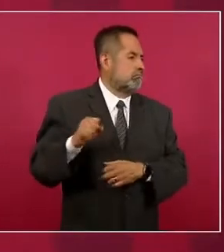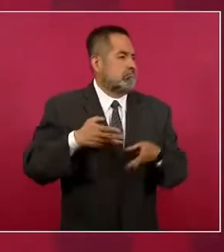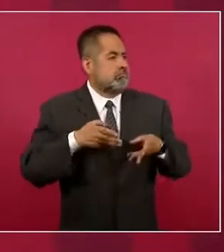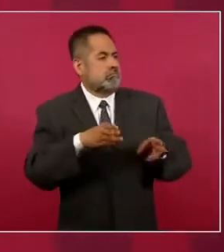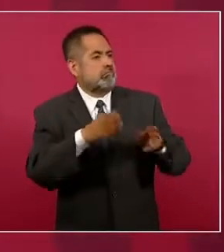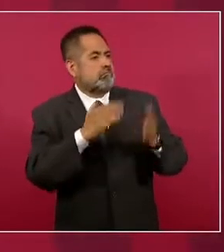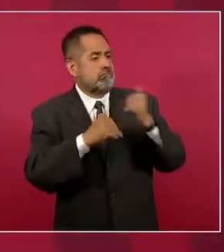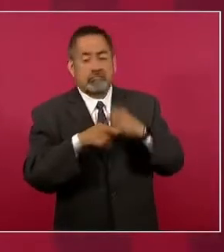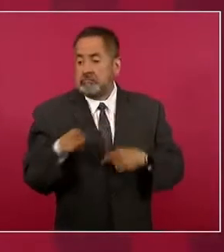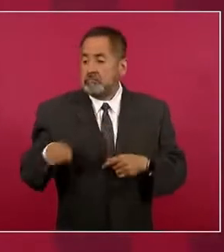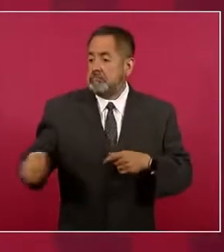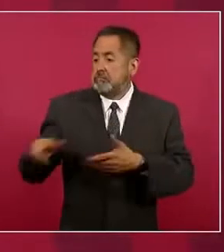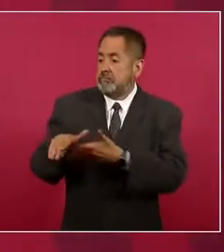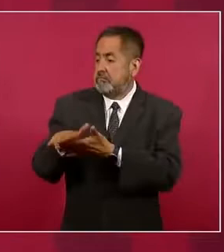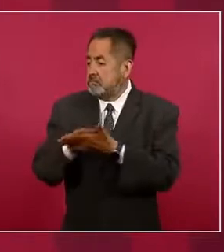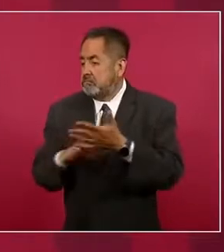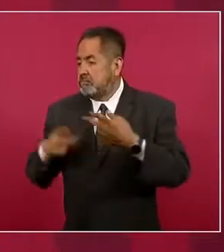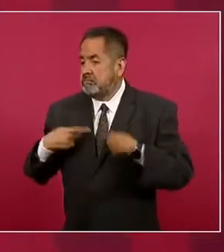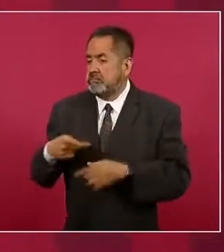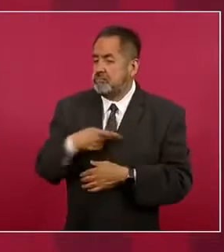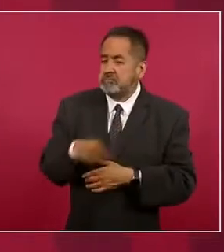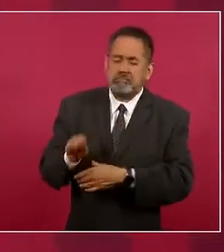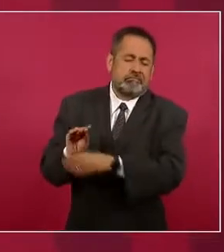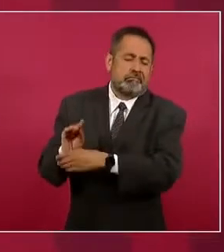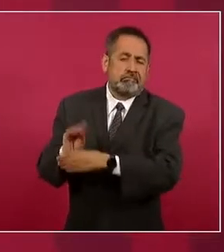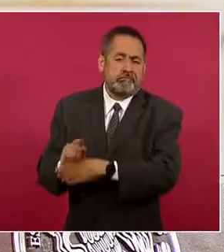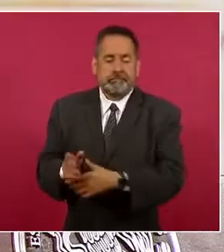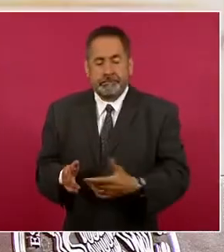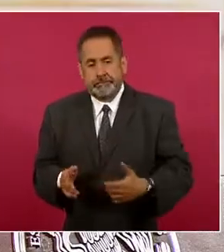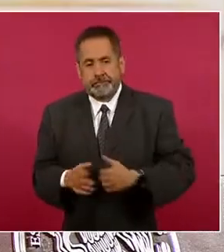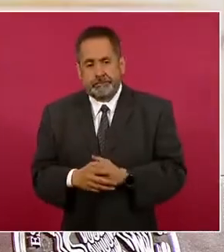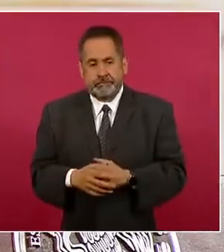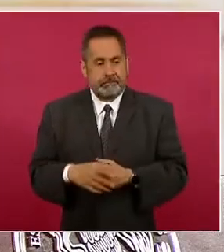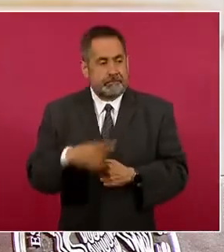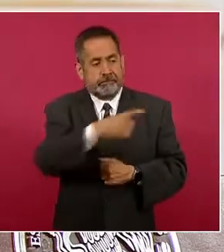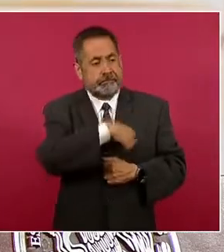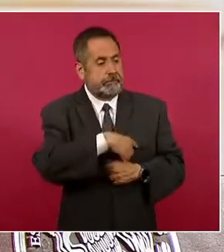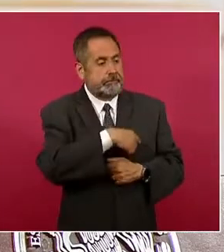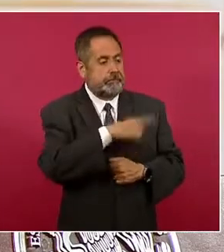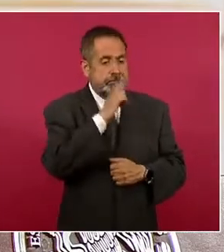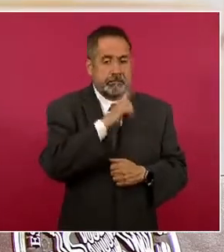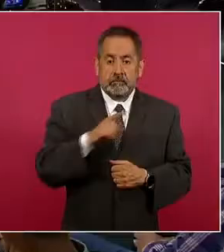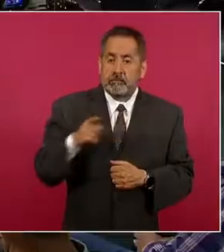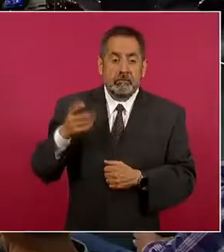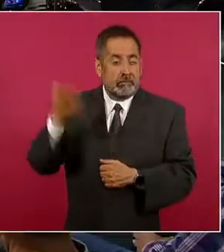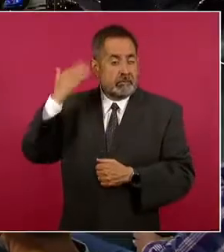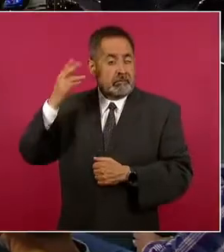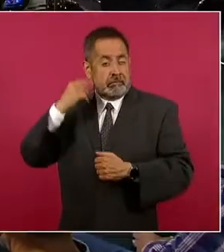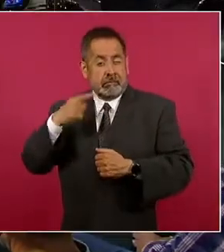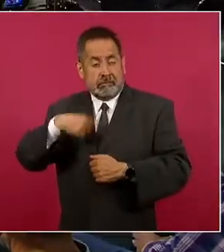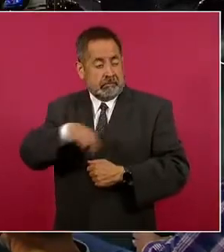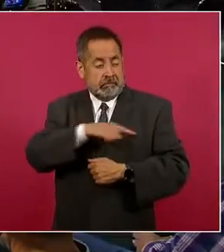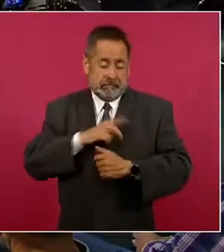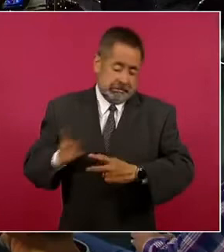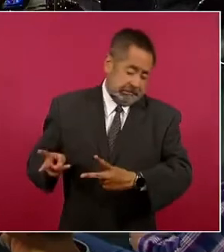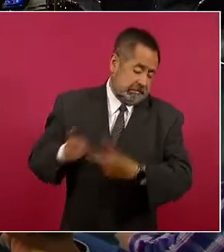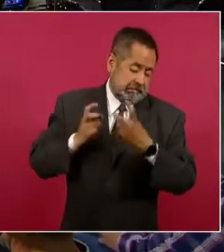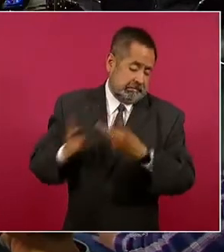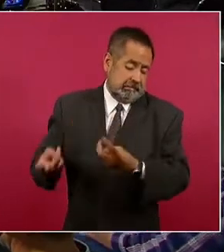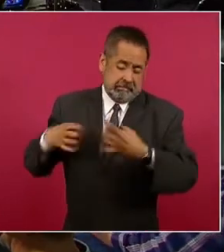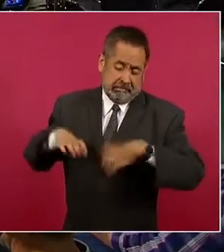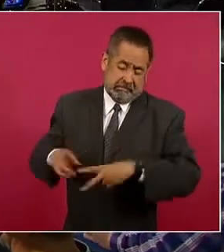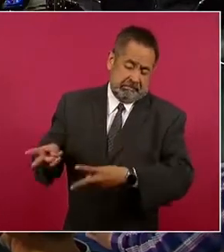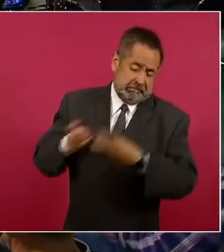a los humildes, a la gente pobre. Se quedaron callados cuando saqueaban al país